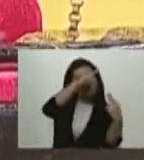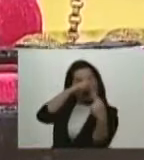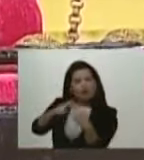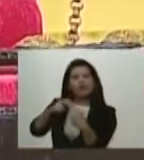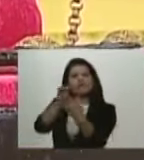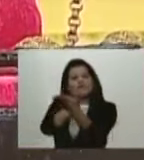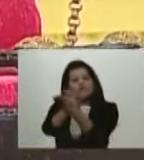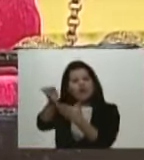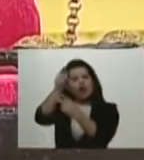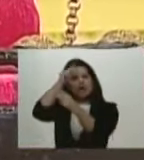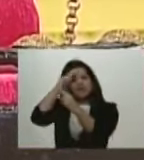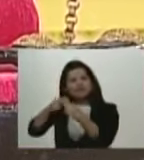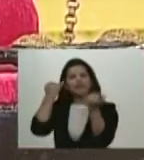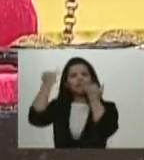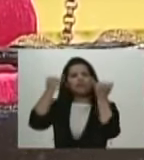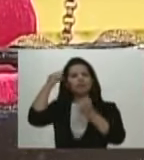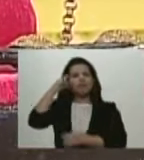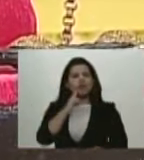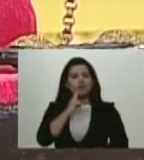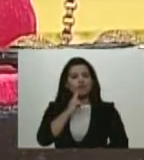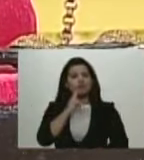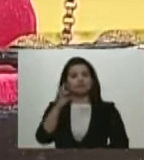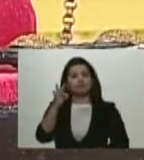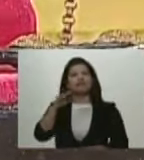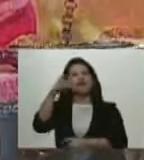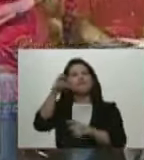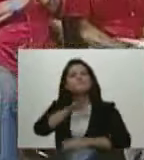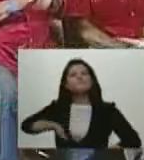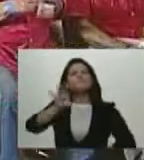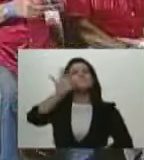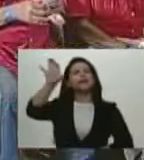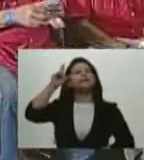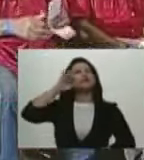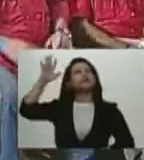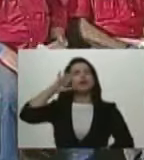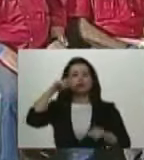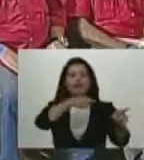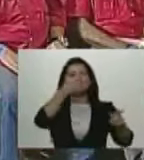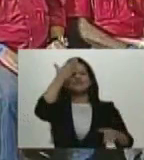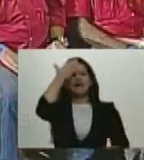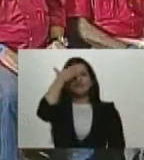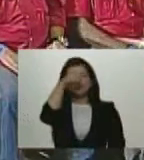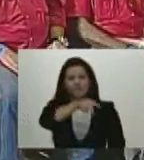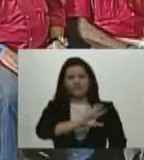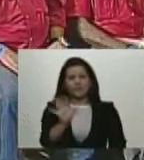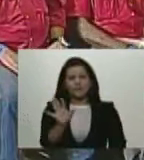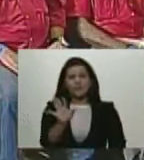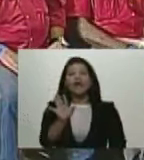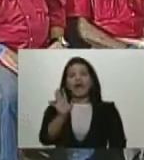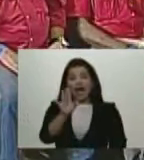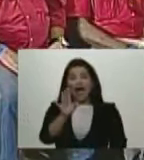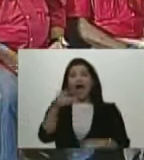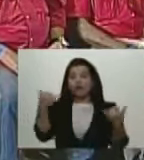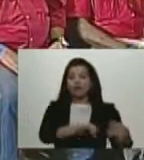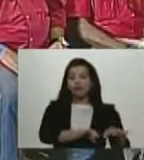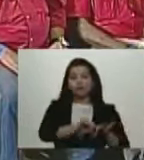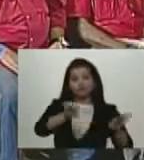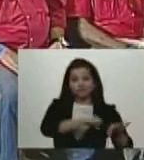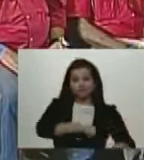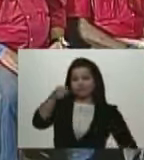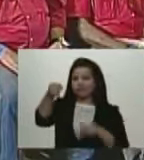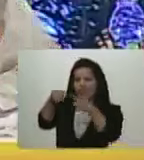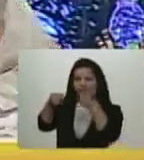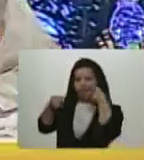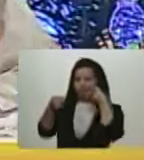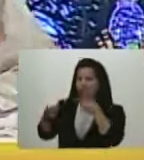patria que dejó para la posteridad, para las generaciones que luego llegaron y las que están por llegar.